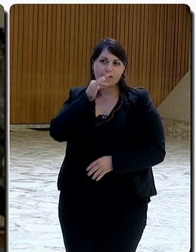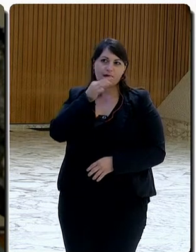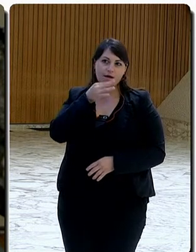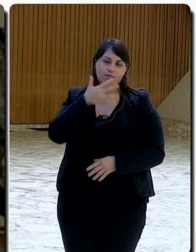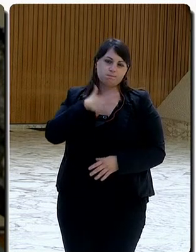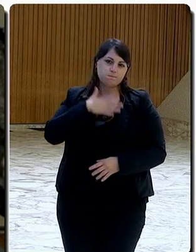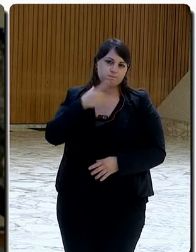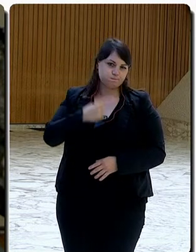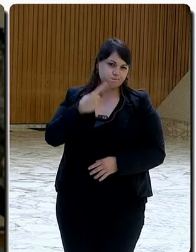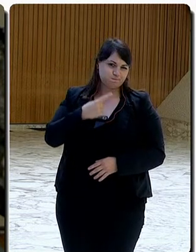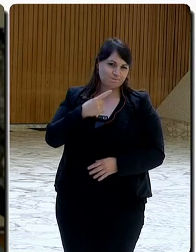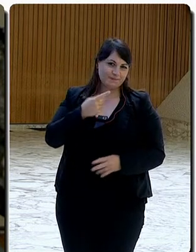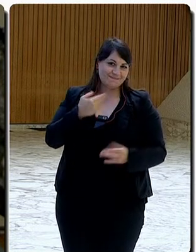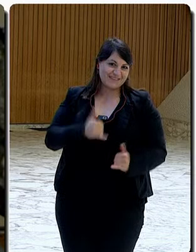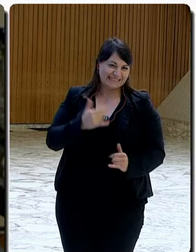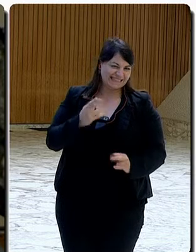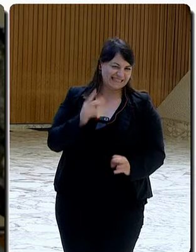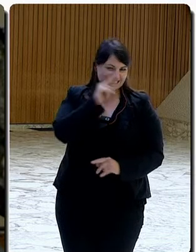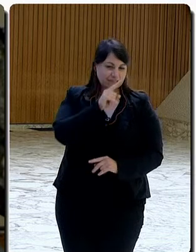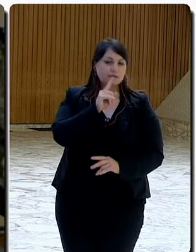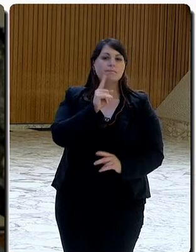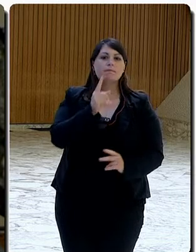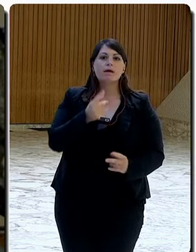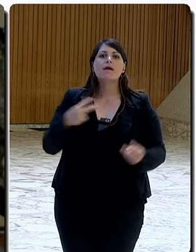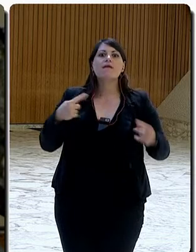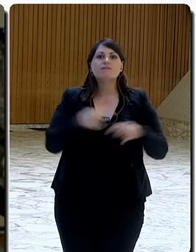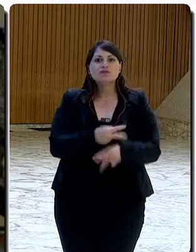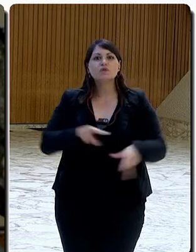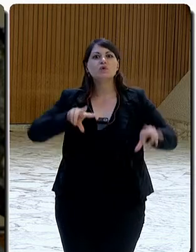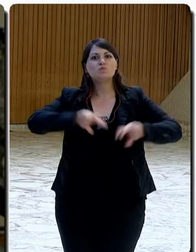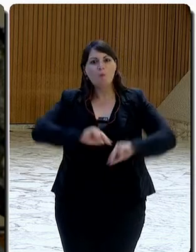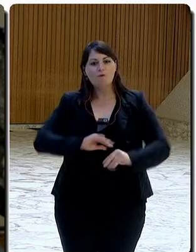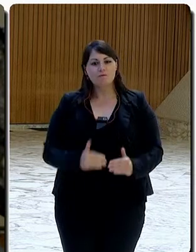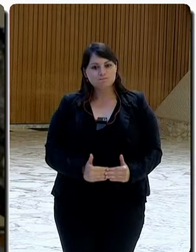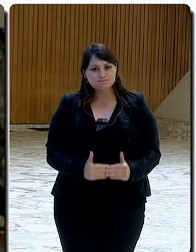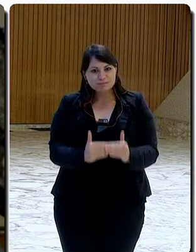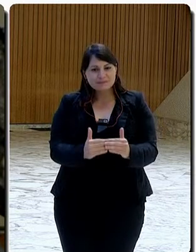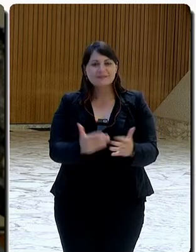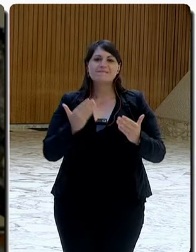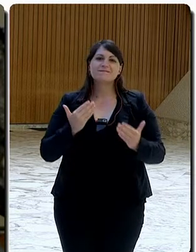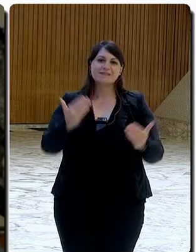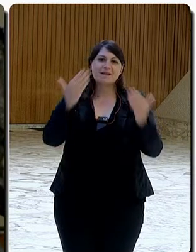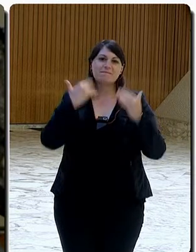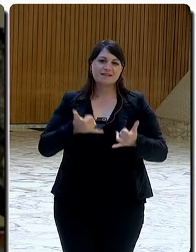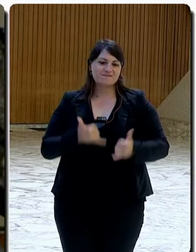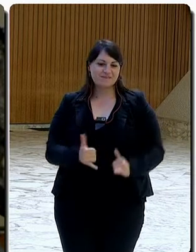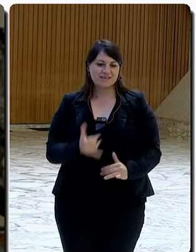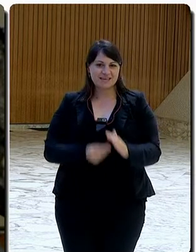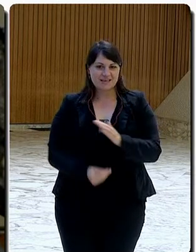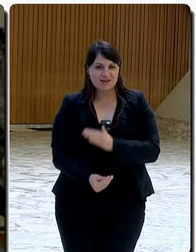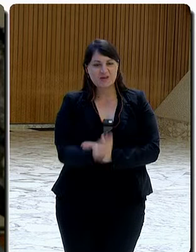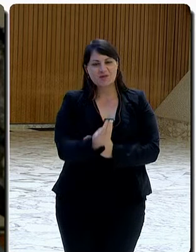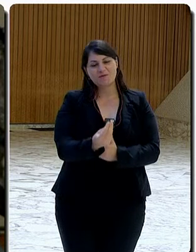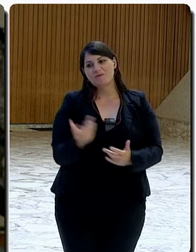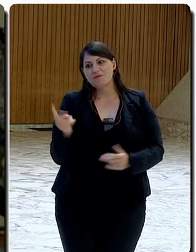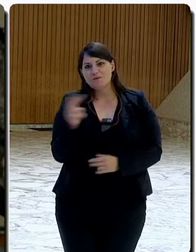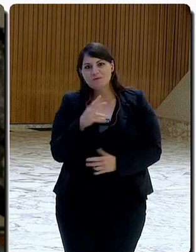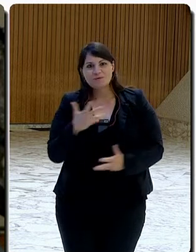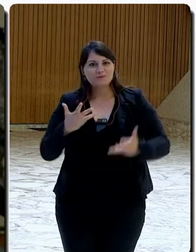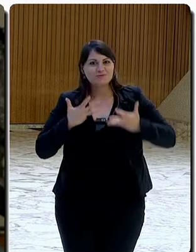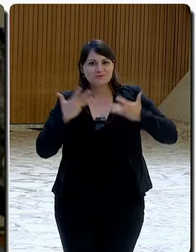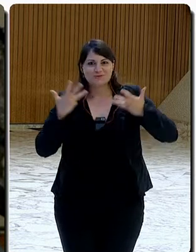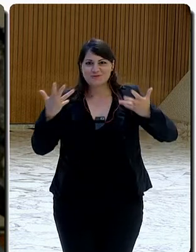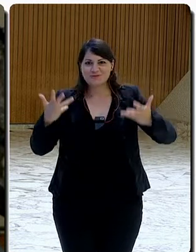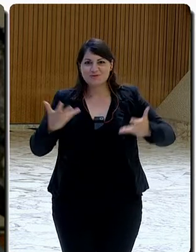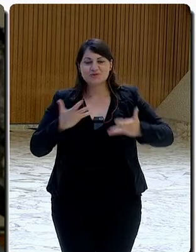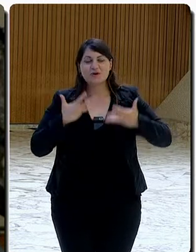encinta y por fin les nació un hijo. Todo era felicidad, que no duró demasiado. A los seis